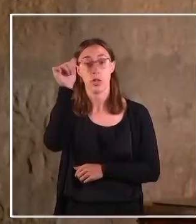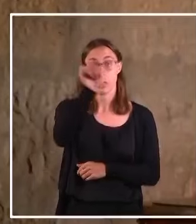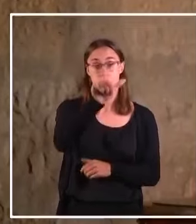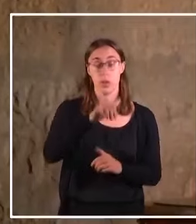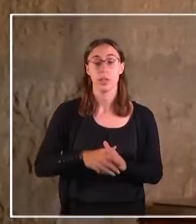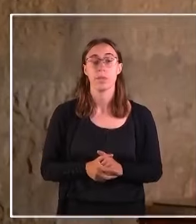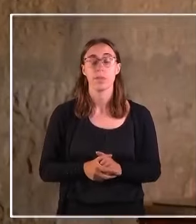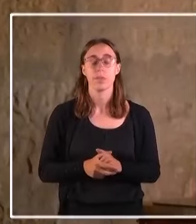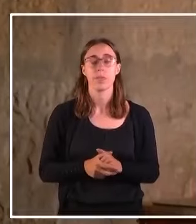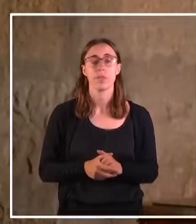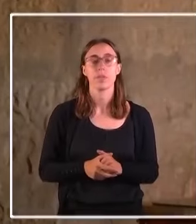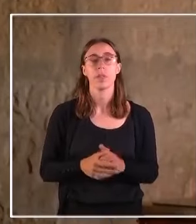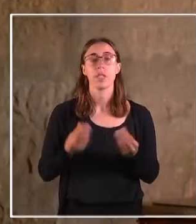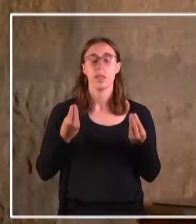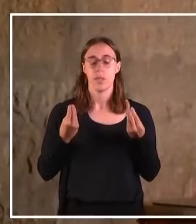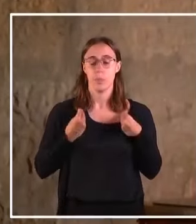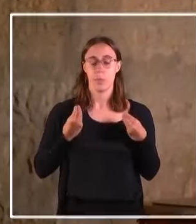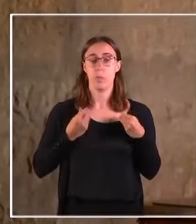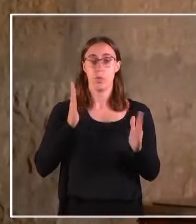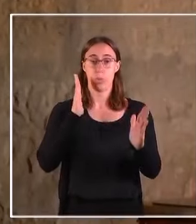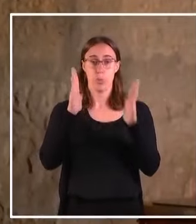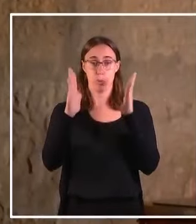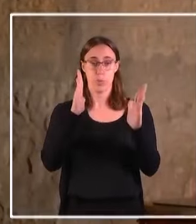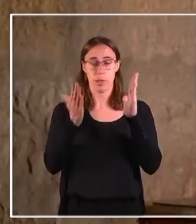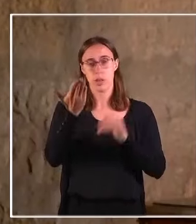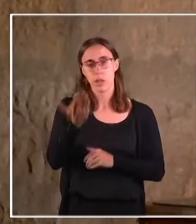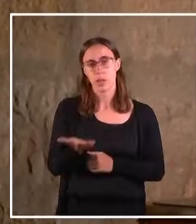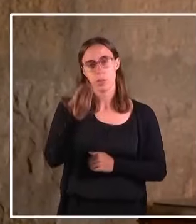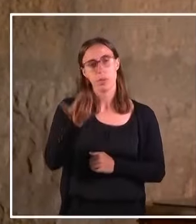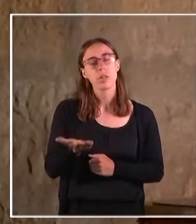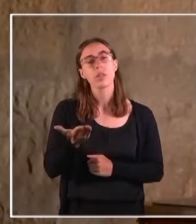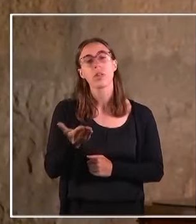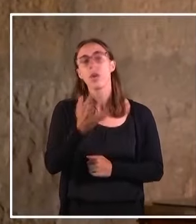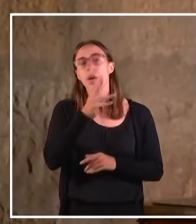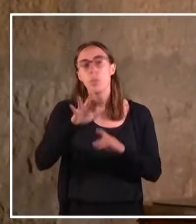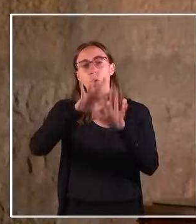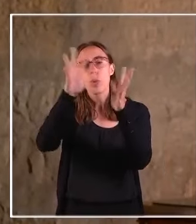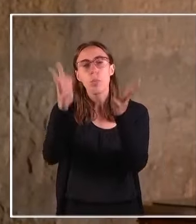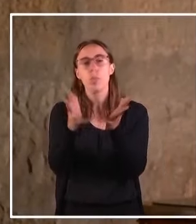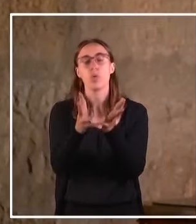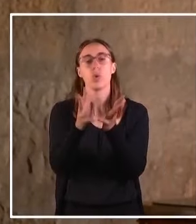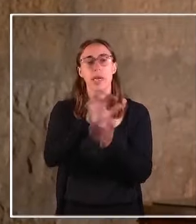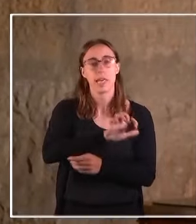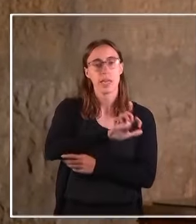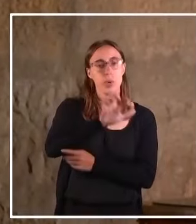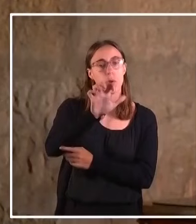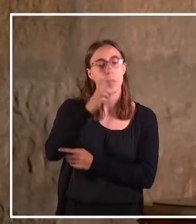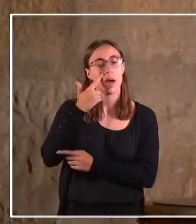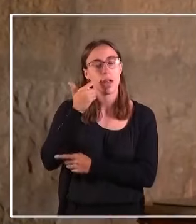desafíos. Vivimos momentos decisivos en los que se está definiendo el mundo y la Europa que vamos a